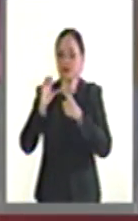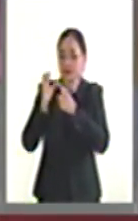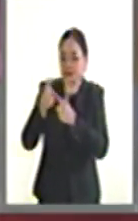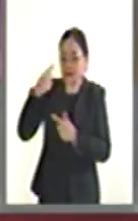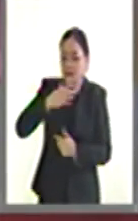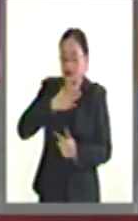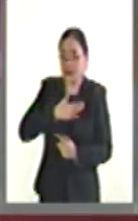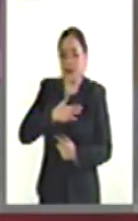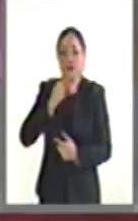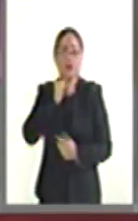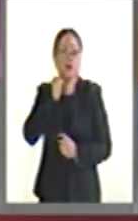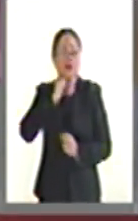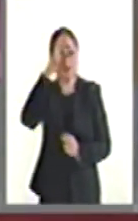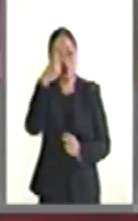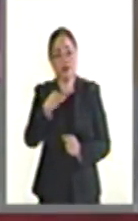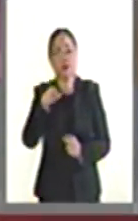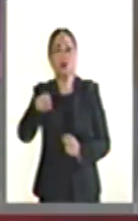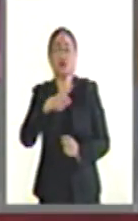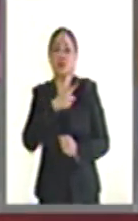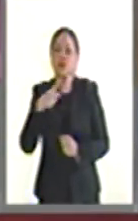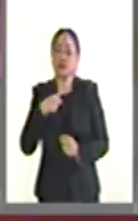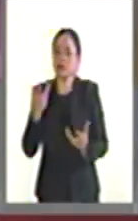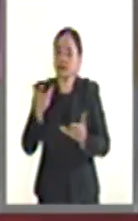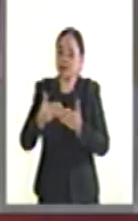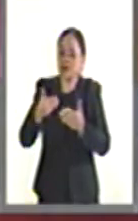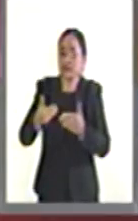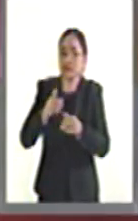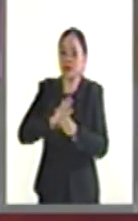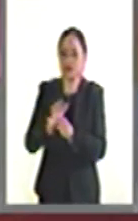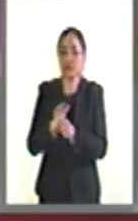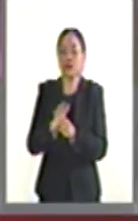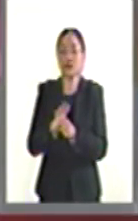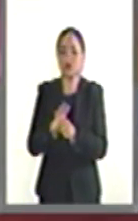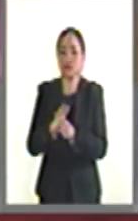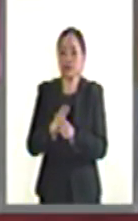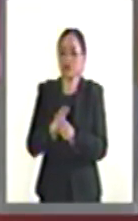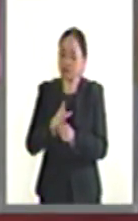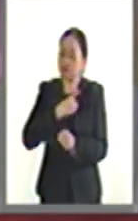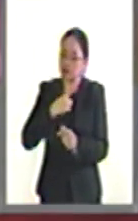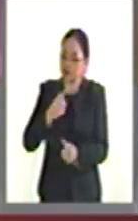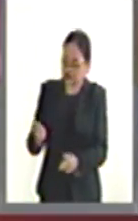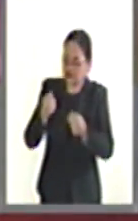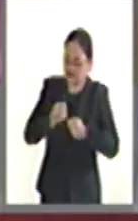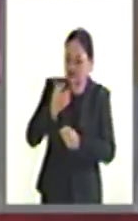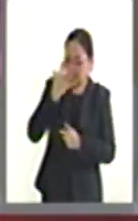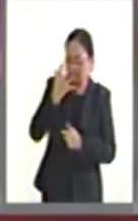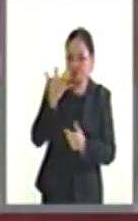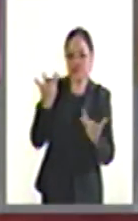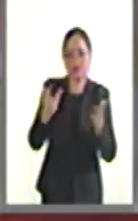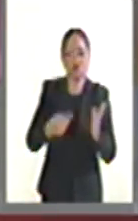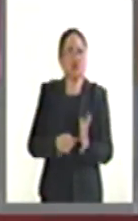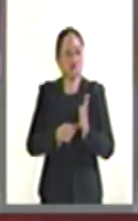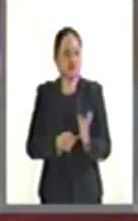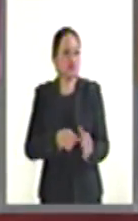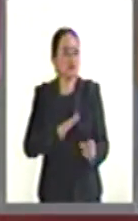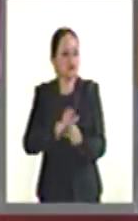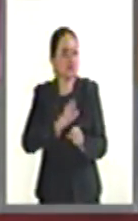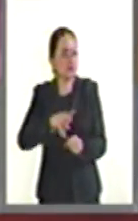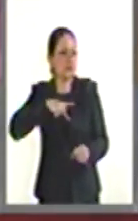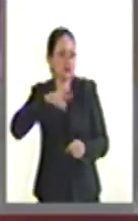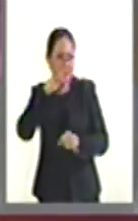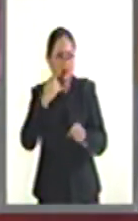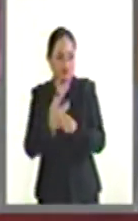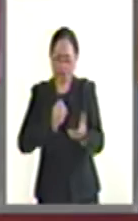de la República debió asumir seriamente su papel, el cual es propio en una